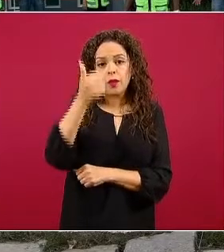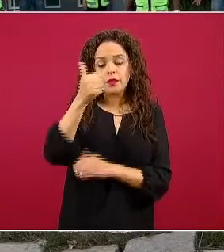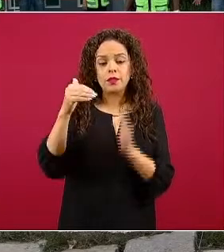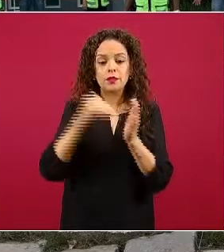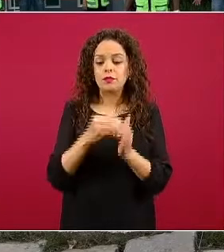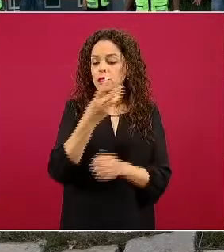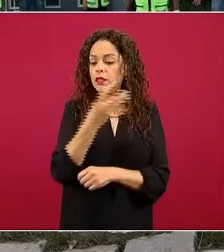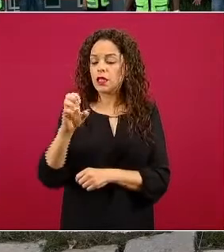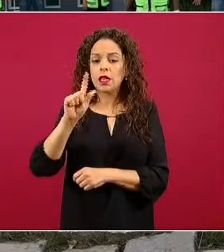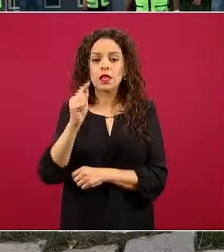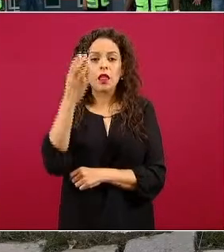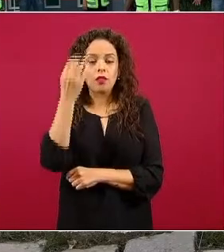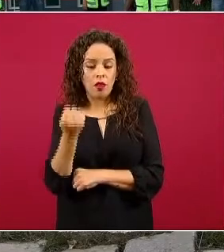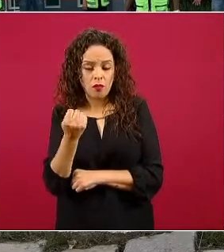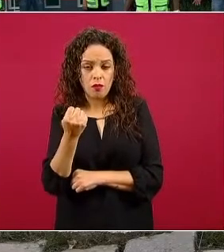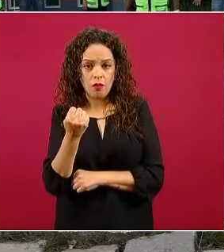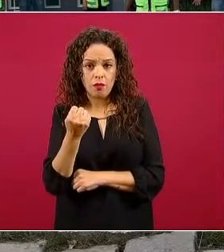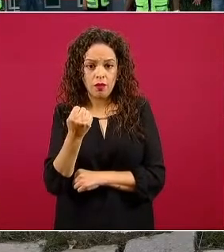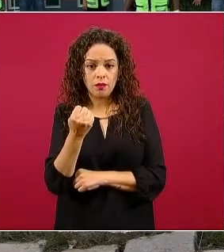196.379